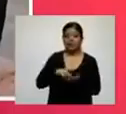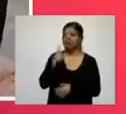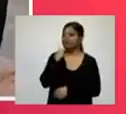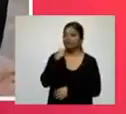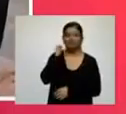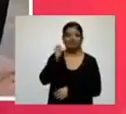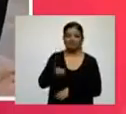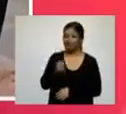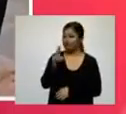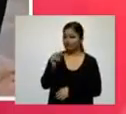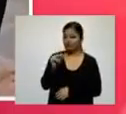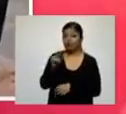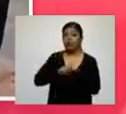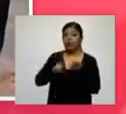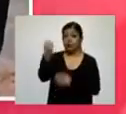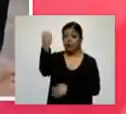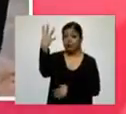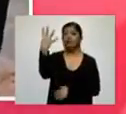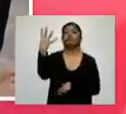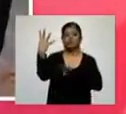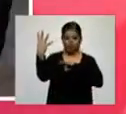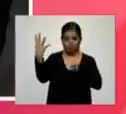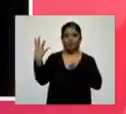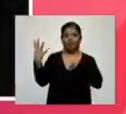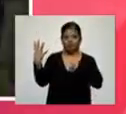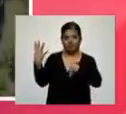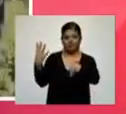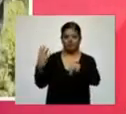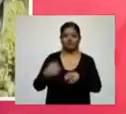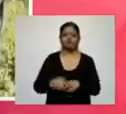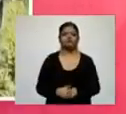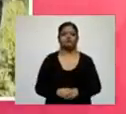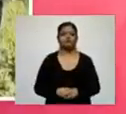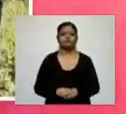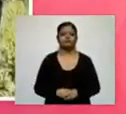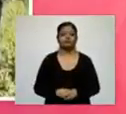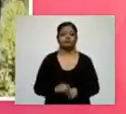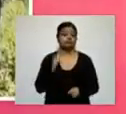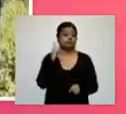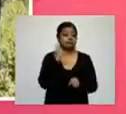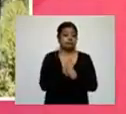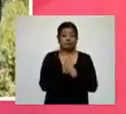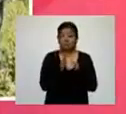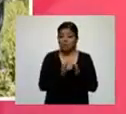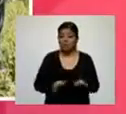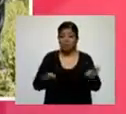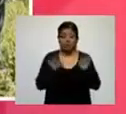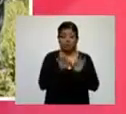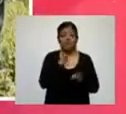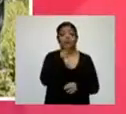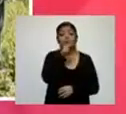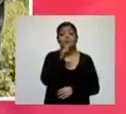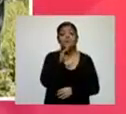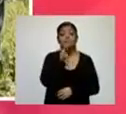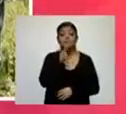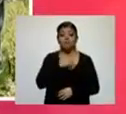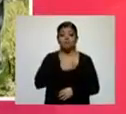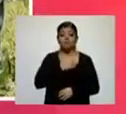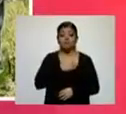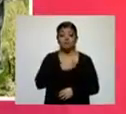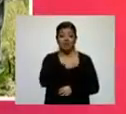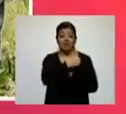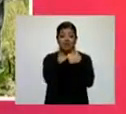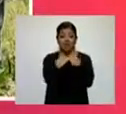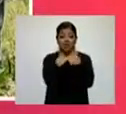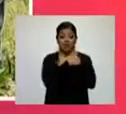pasar. El verde significa que sí se puede pasar ya. Es fundamental el papel que realizamos los padres de familia educando a